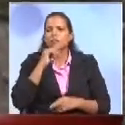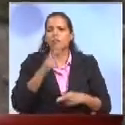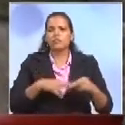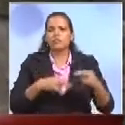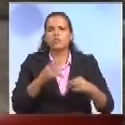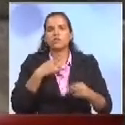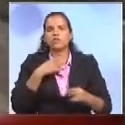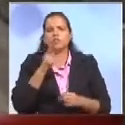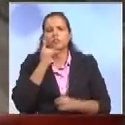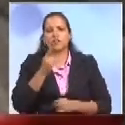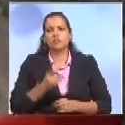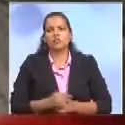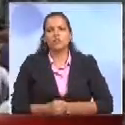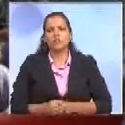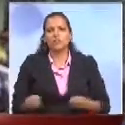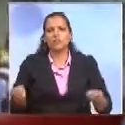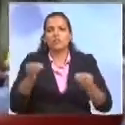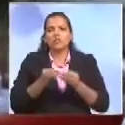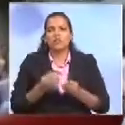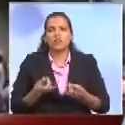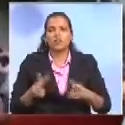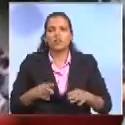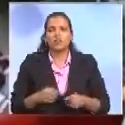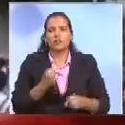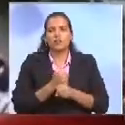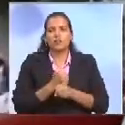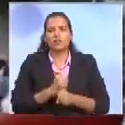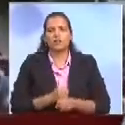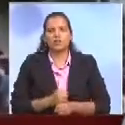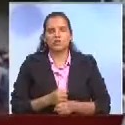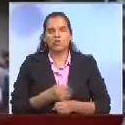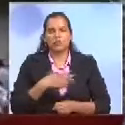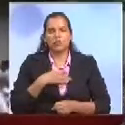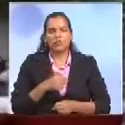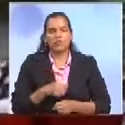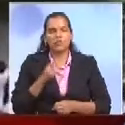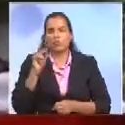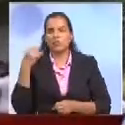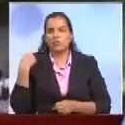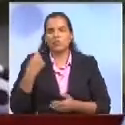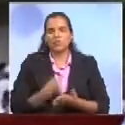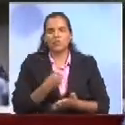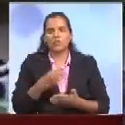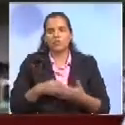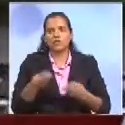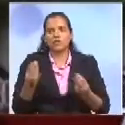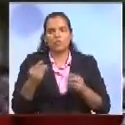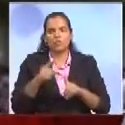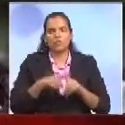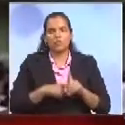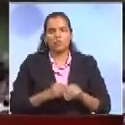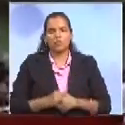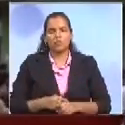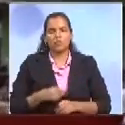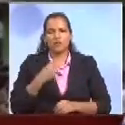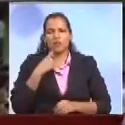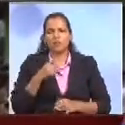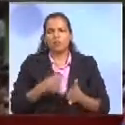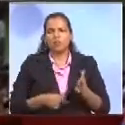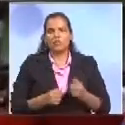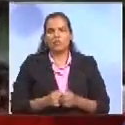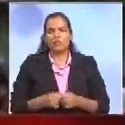aseguran atraviesan, se suma el hecho de que trabajadores estarían impagos hace varios meses, por lo que